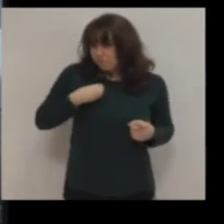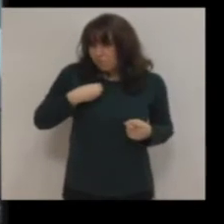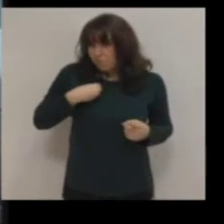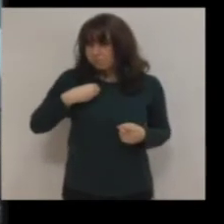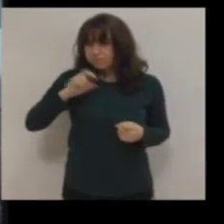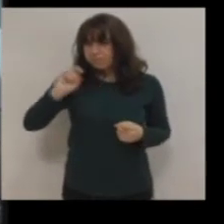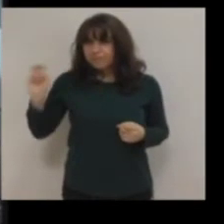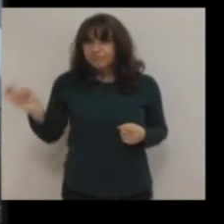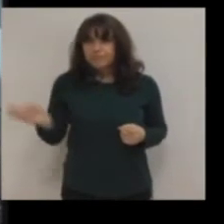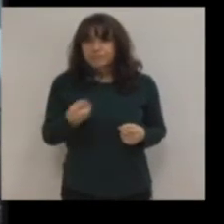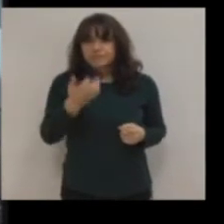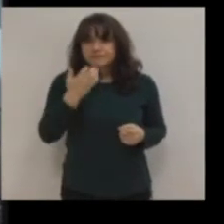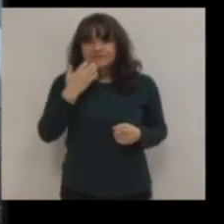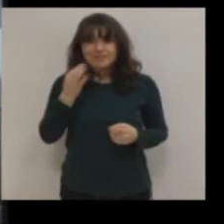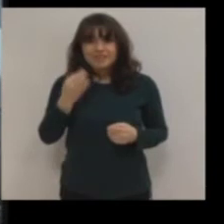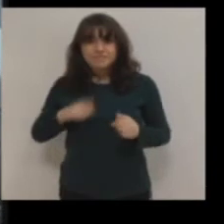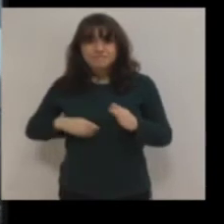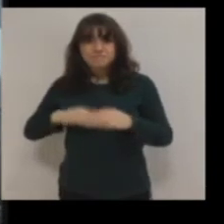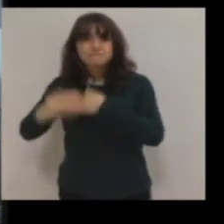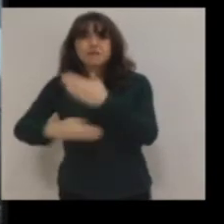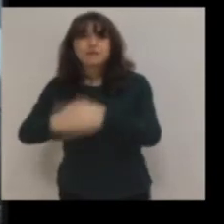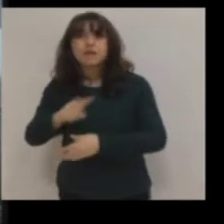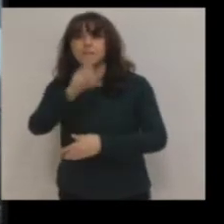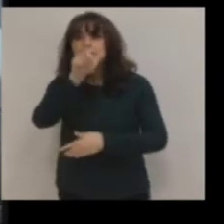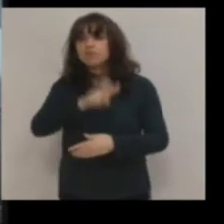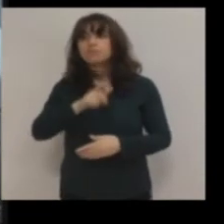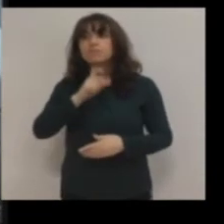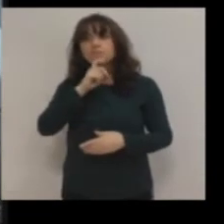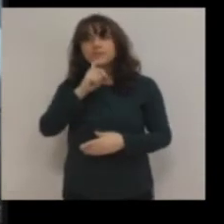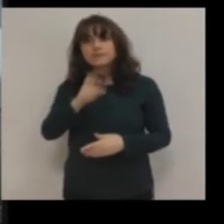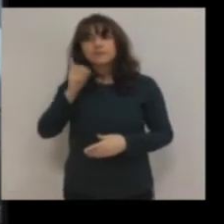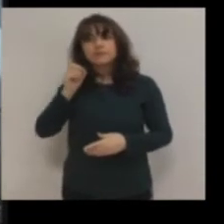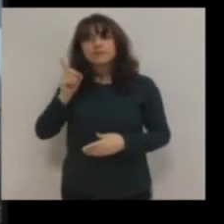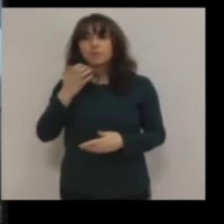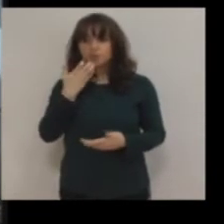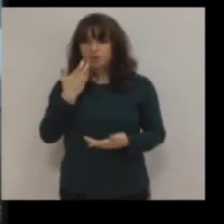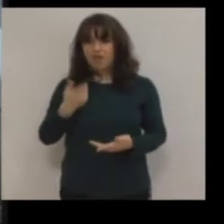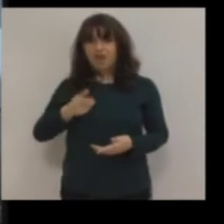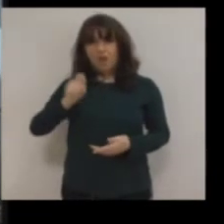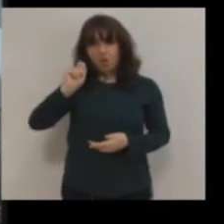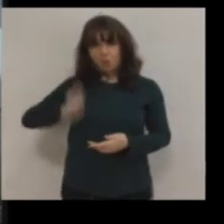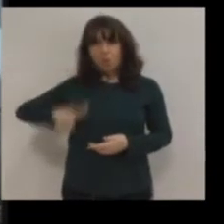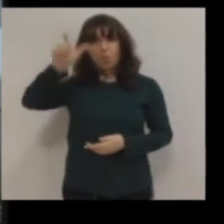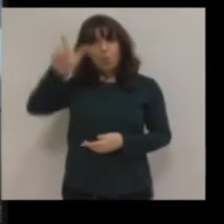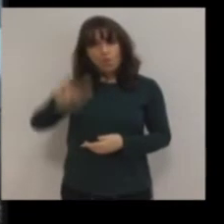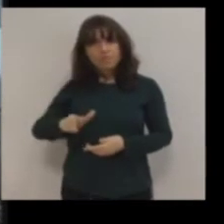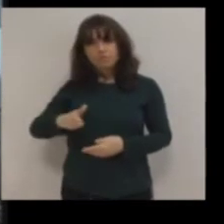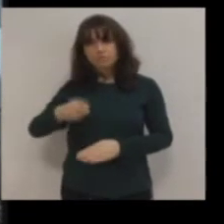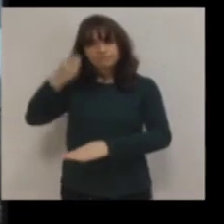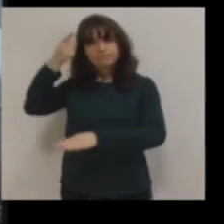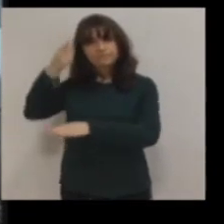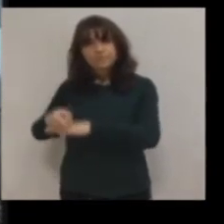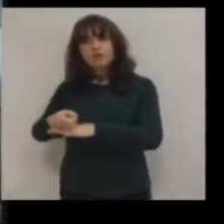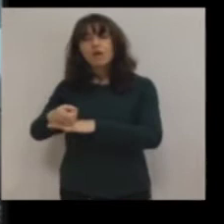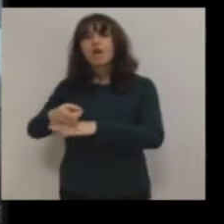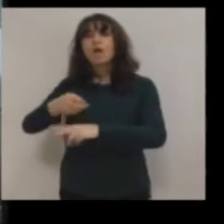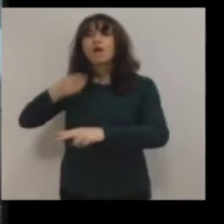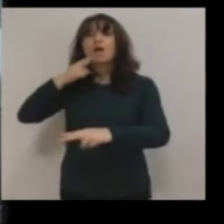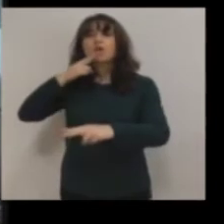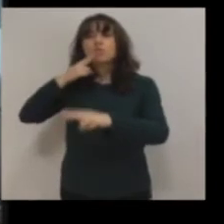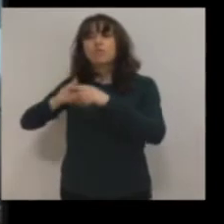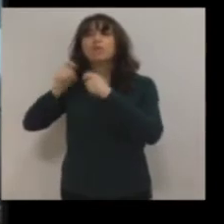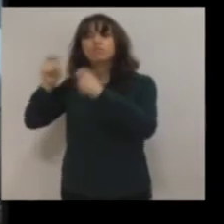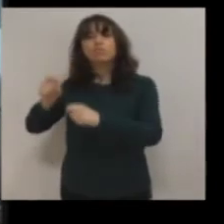que no se va más allá y nadie advierte, porque el juez está obligado, como el fiscal, a nombrar un